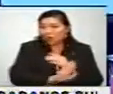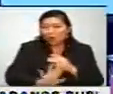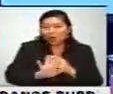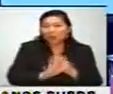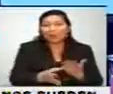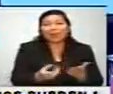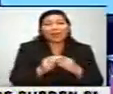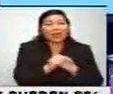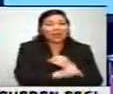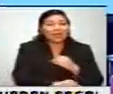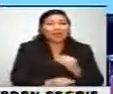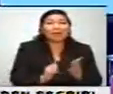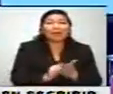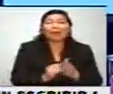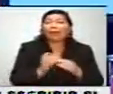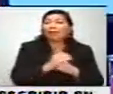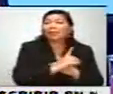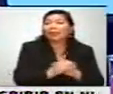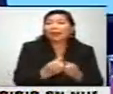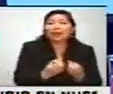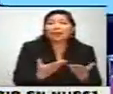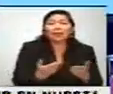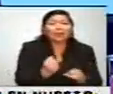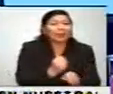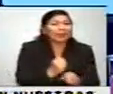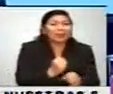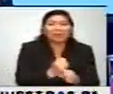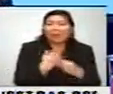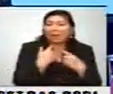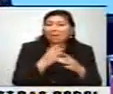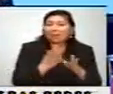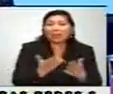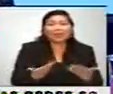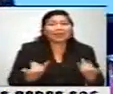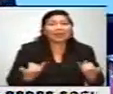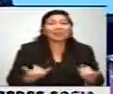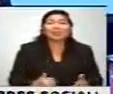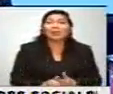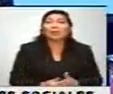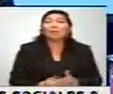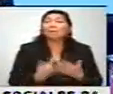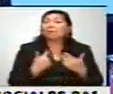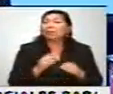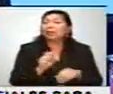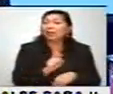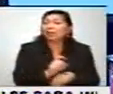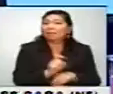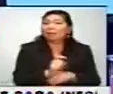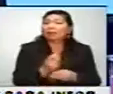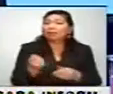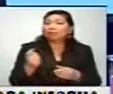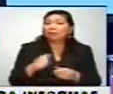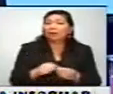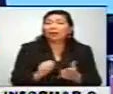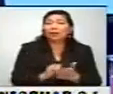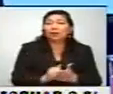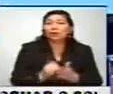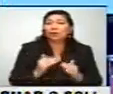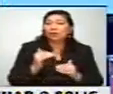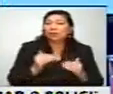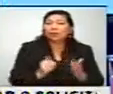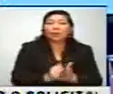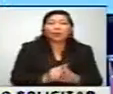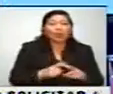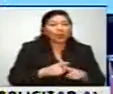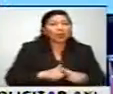gobierno nacional, y se han descentralizado tanto las funciones que pierden esa rectoría y perdemos capacidad para hacer intervenciones. Entonces, una epidemia